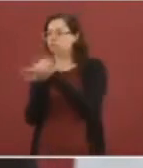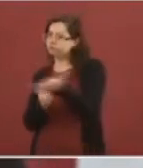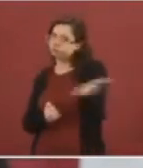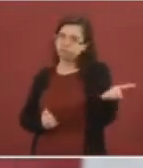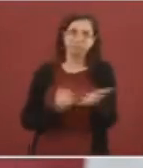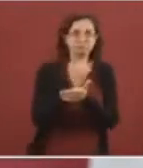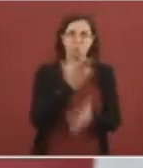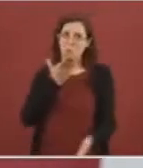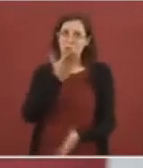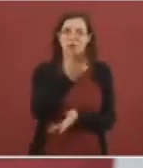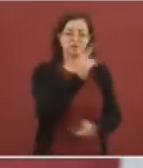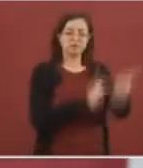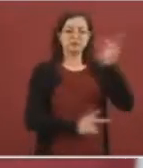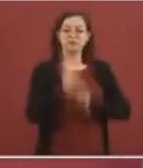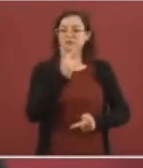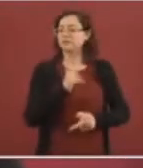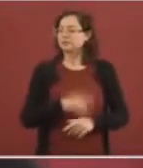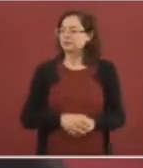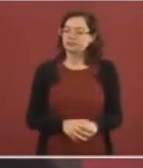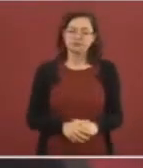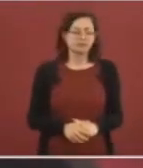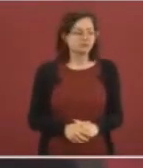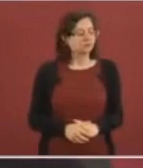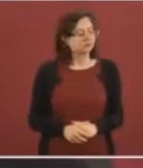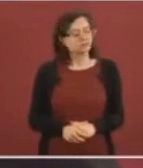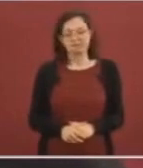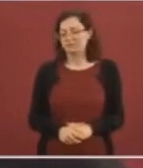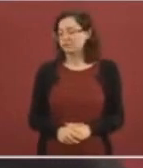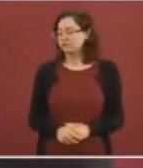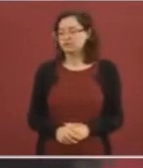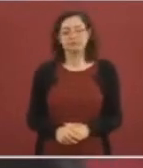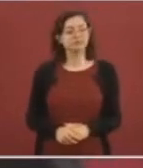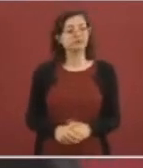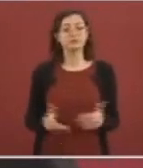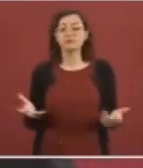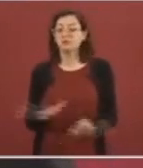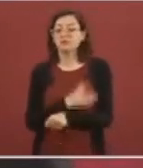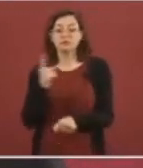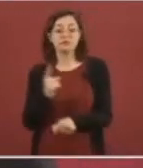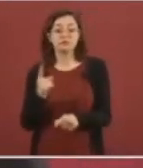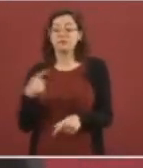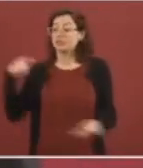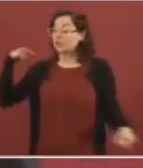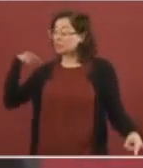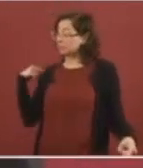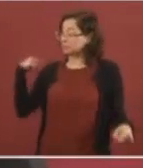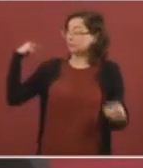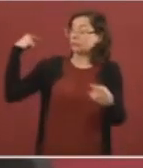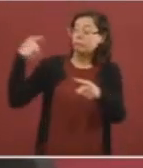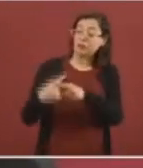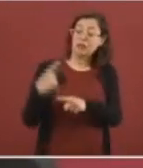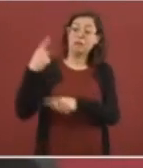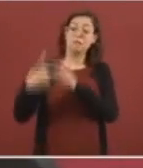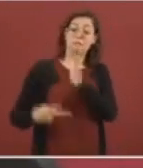con lo que una y otra vez se ha aplicado y ha fracasado.